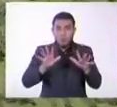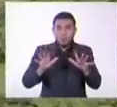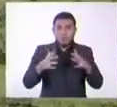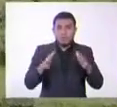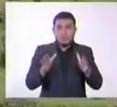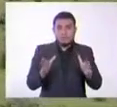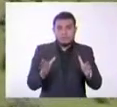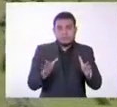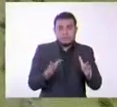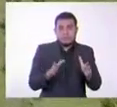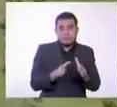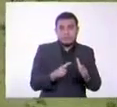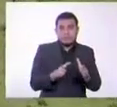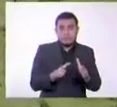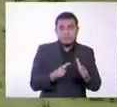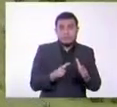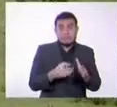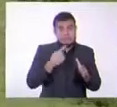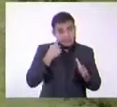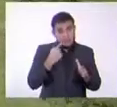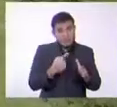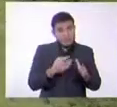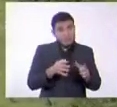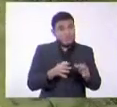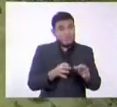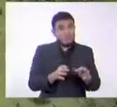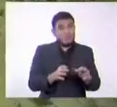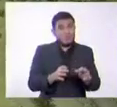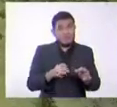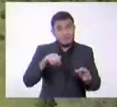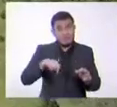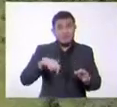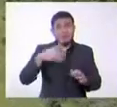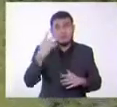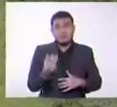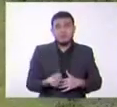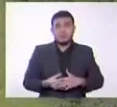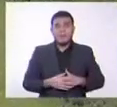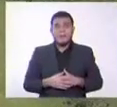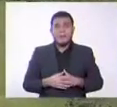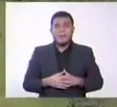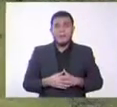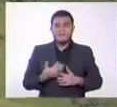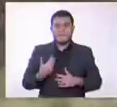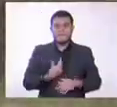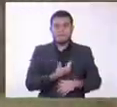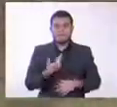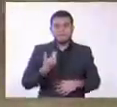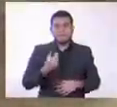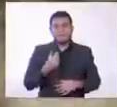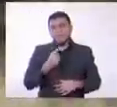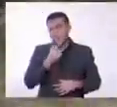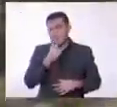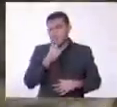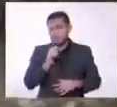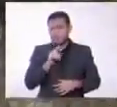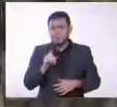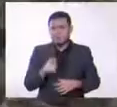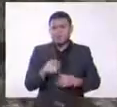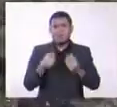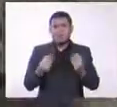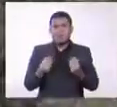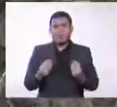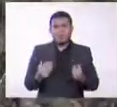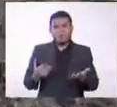delimitadas y que son marcadas de manera muy precisa en la actualidad. Preguntémonos entonces, ¿cómo es que se llegan